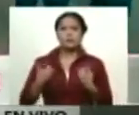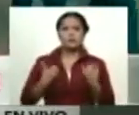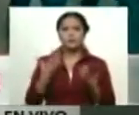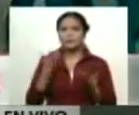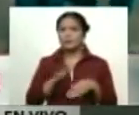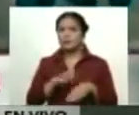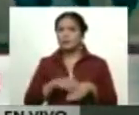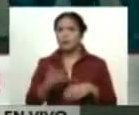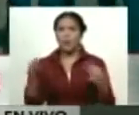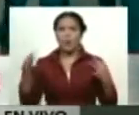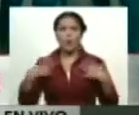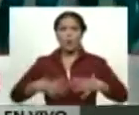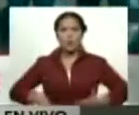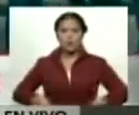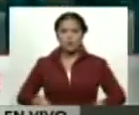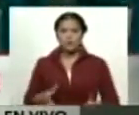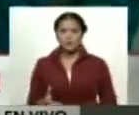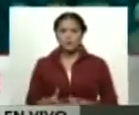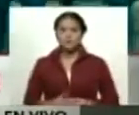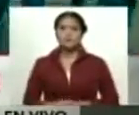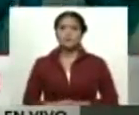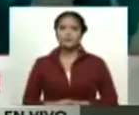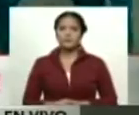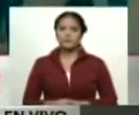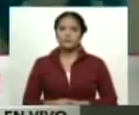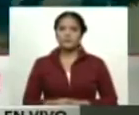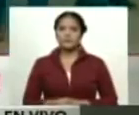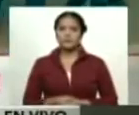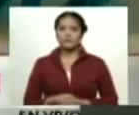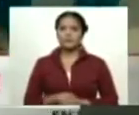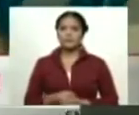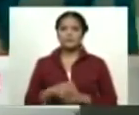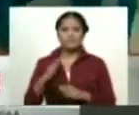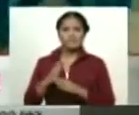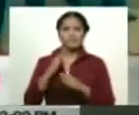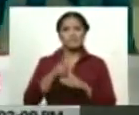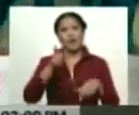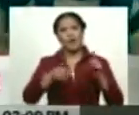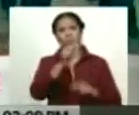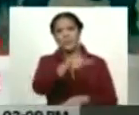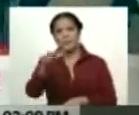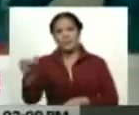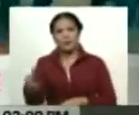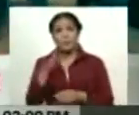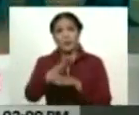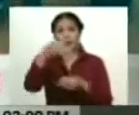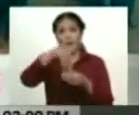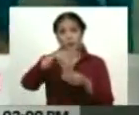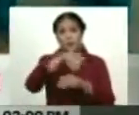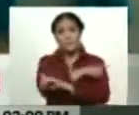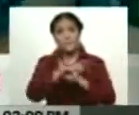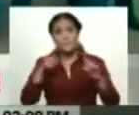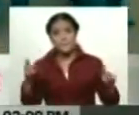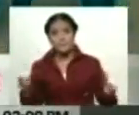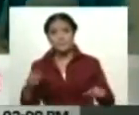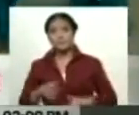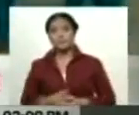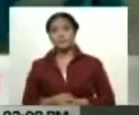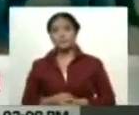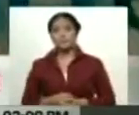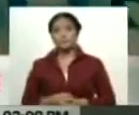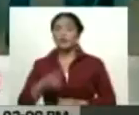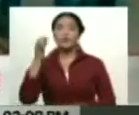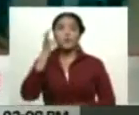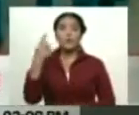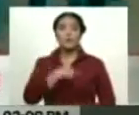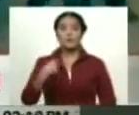que la vestimenta se había convertido en un obstáculo para algunas personas para sufragar, y en este sentido la